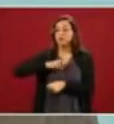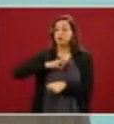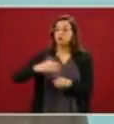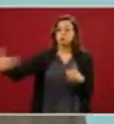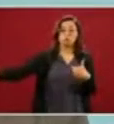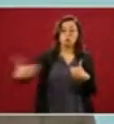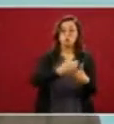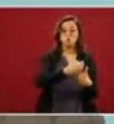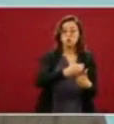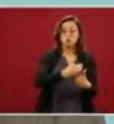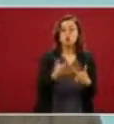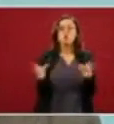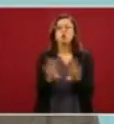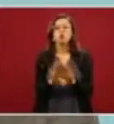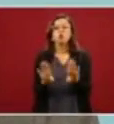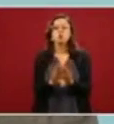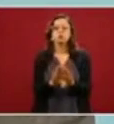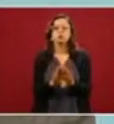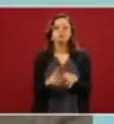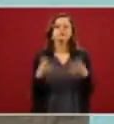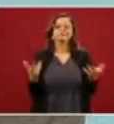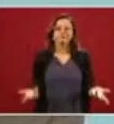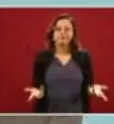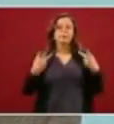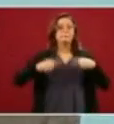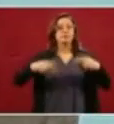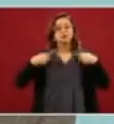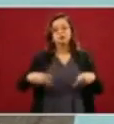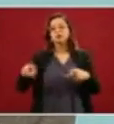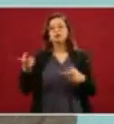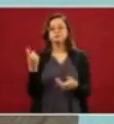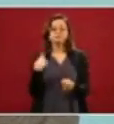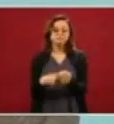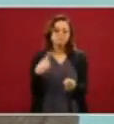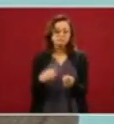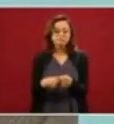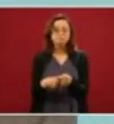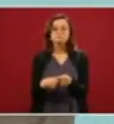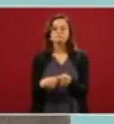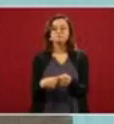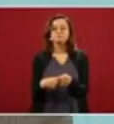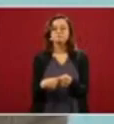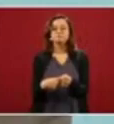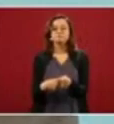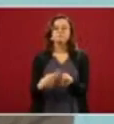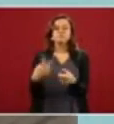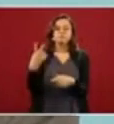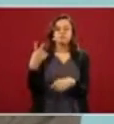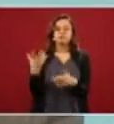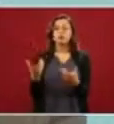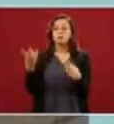No perdamos de vista. Entra porque hay personas que están infectadas, que están durante el periodo